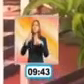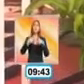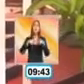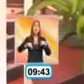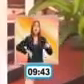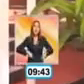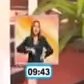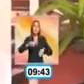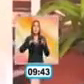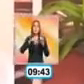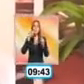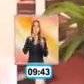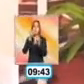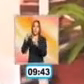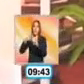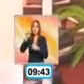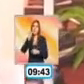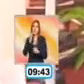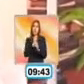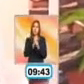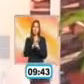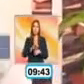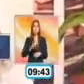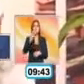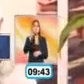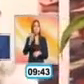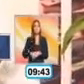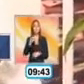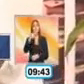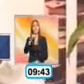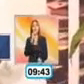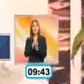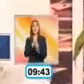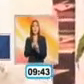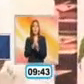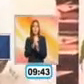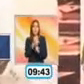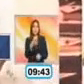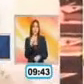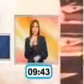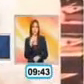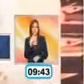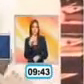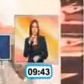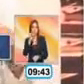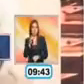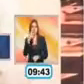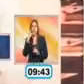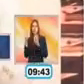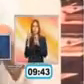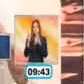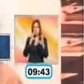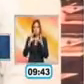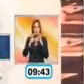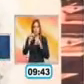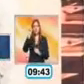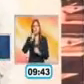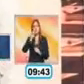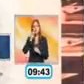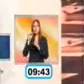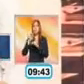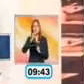es la segunda parte de algo que comentamos, que el Internet es una herramienta muy útil para comunicarnos, para estar todo el tiempo